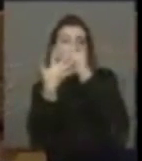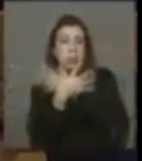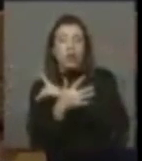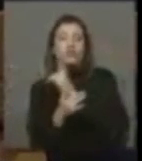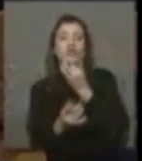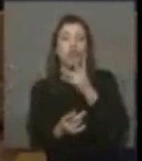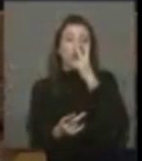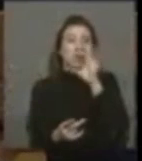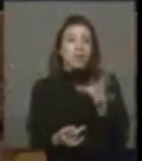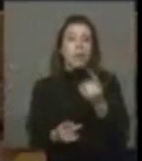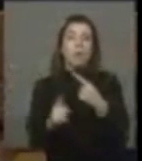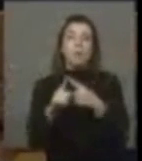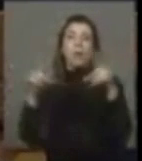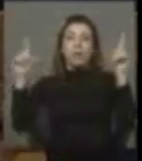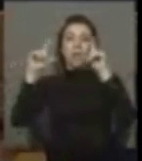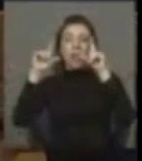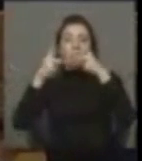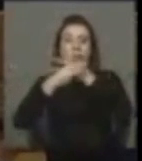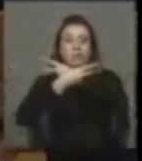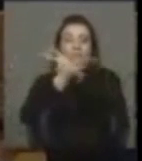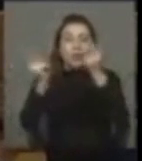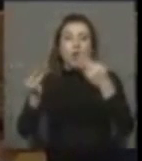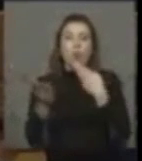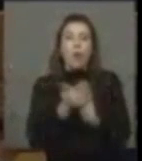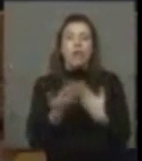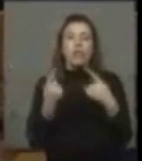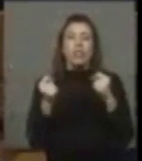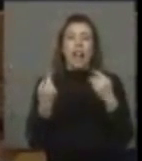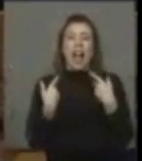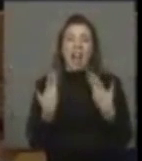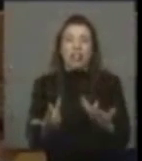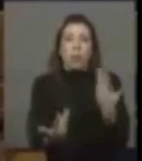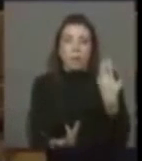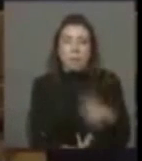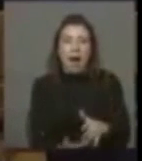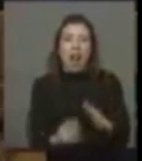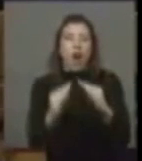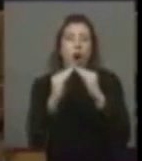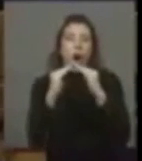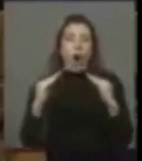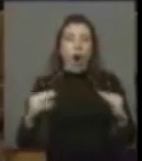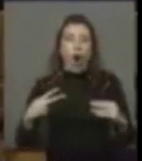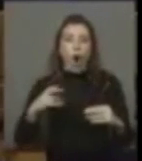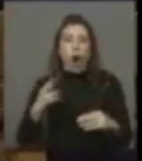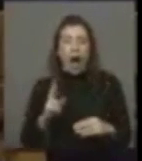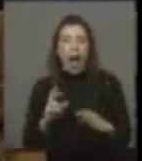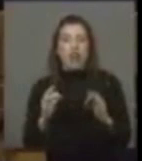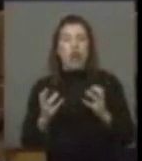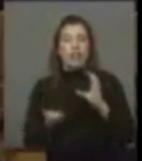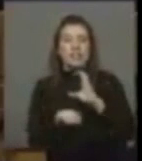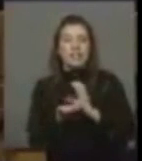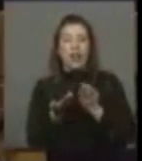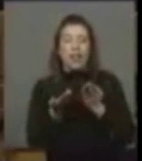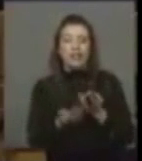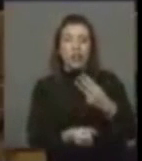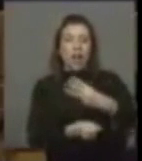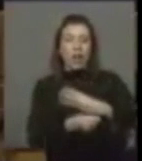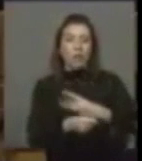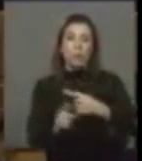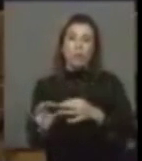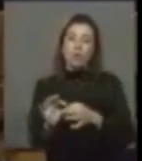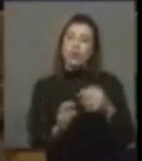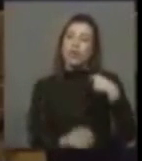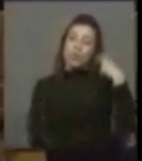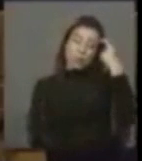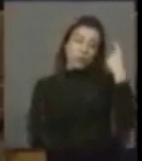en las denuncias por los medios de comunicación cuando hay maltrato de obra en hogares o en centros de atención del adulto mayor. Por eso creemos